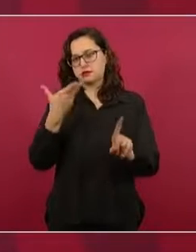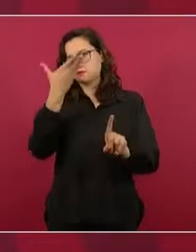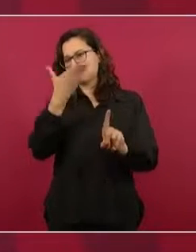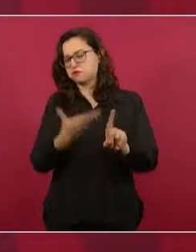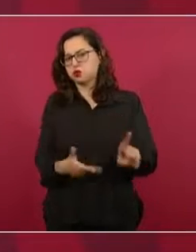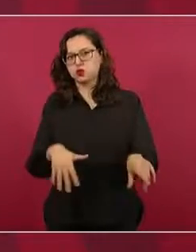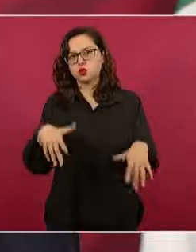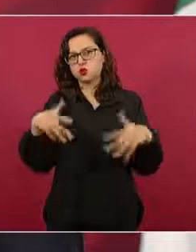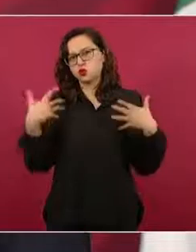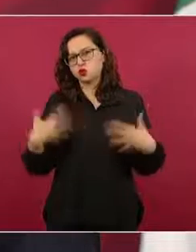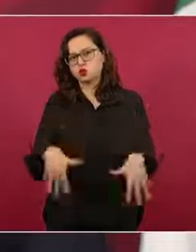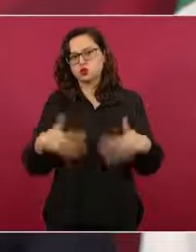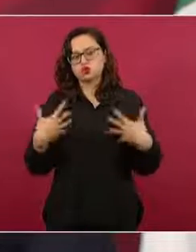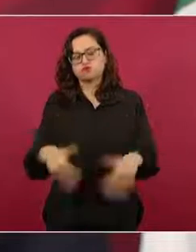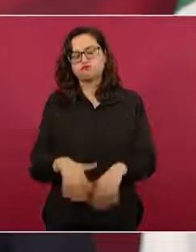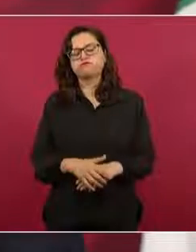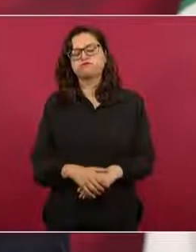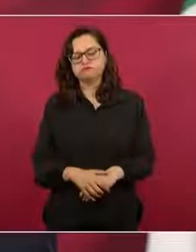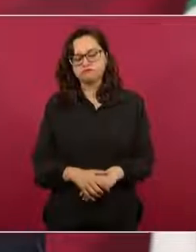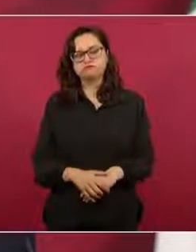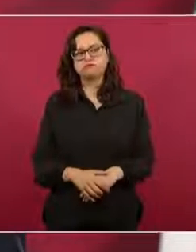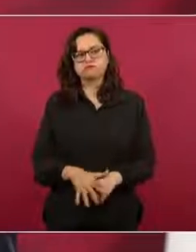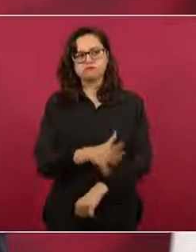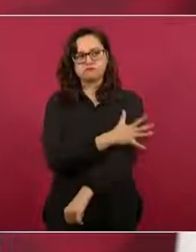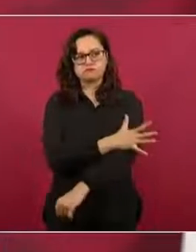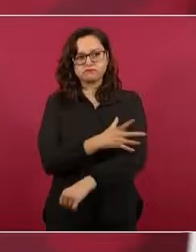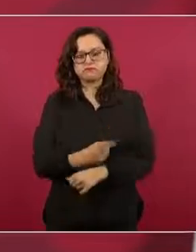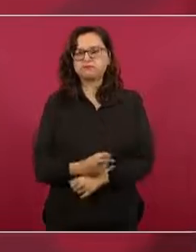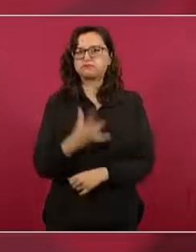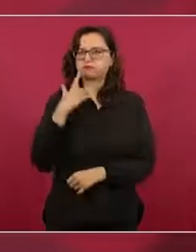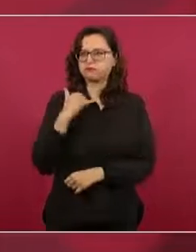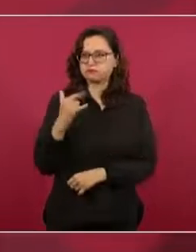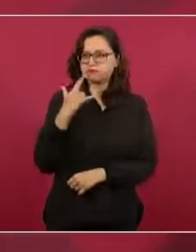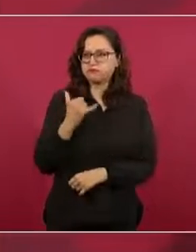un hombre honesto, trabajador,